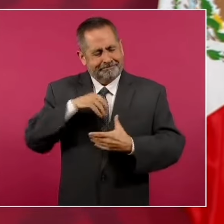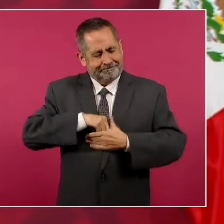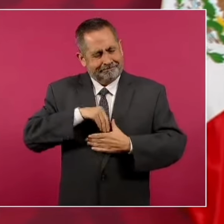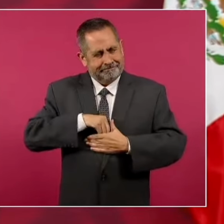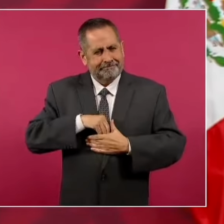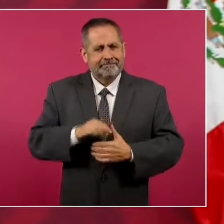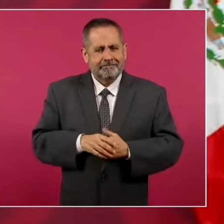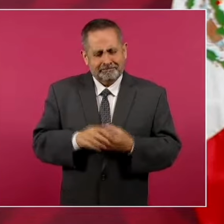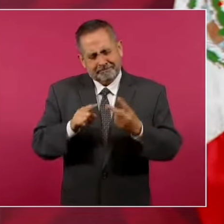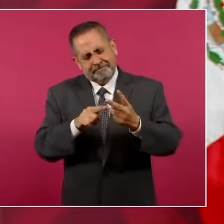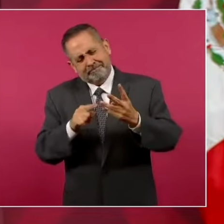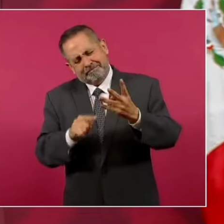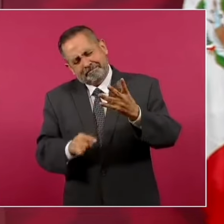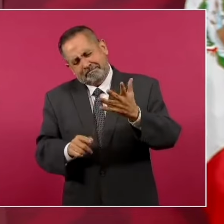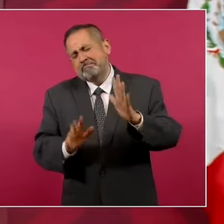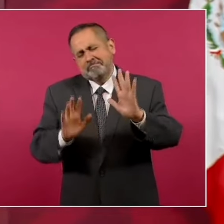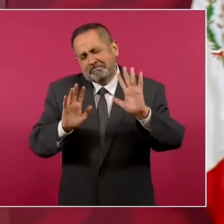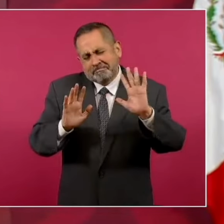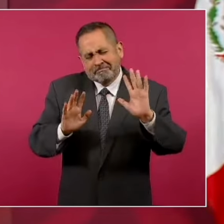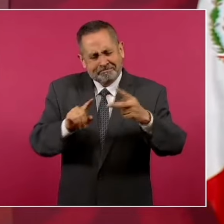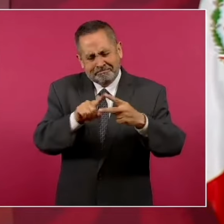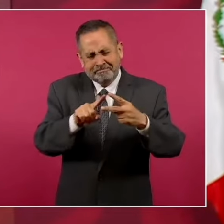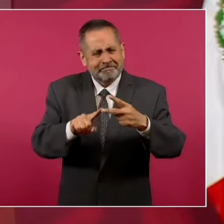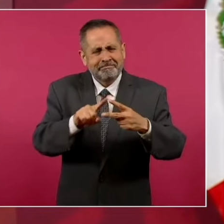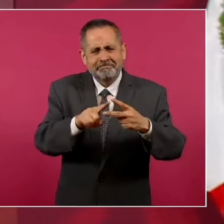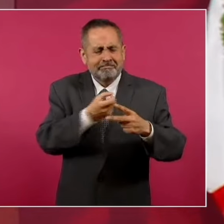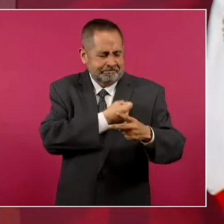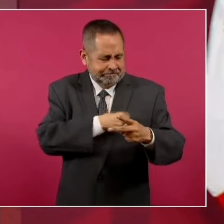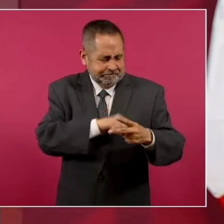Hay muchas otras cosas, ¿no?